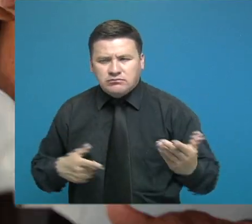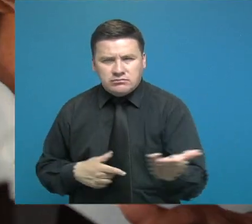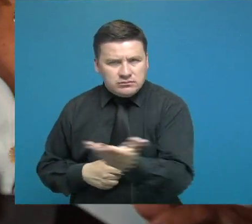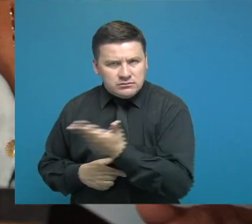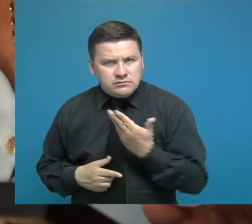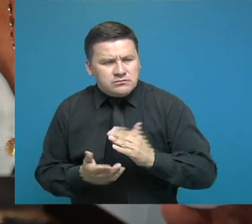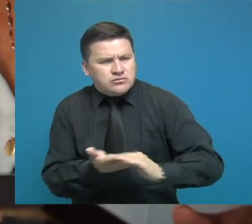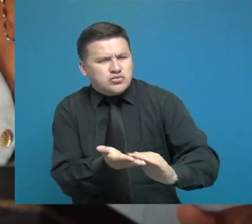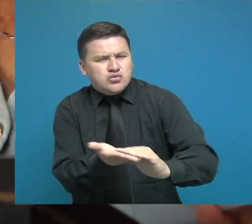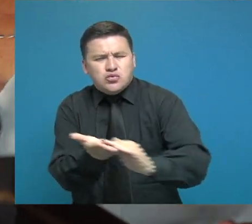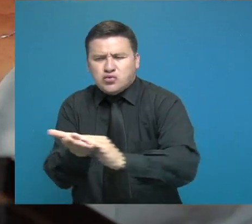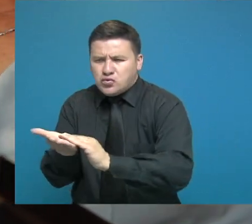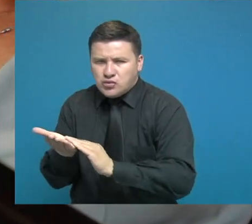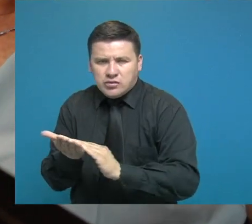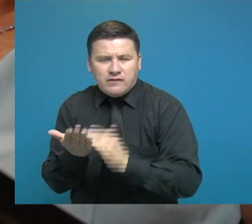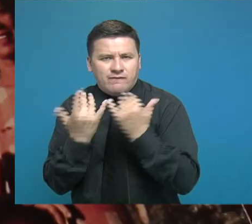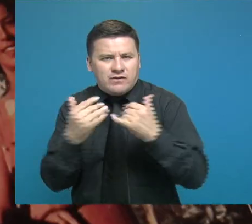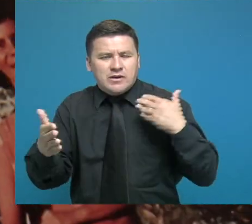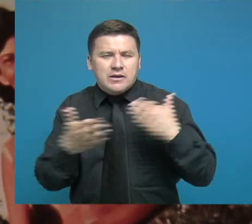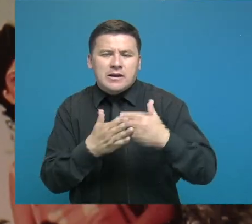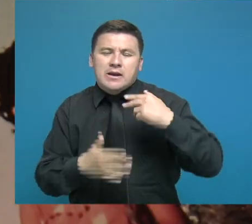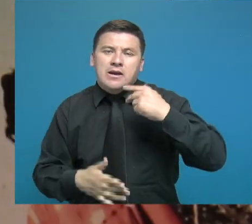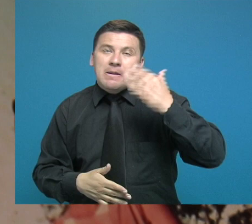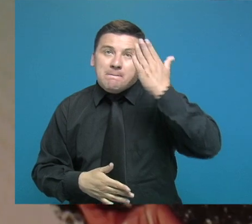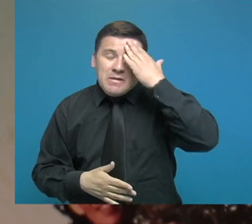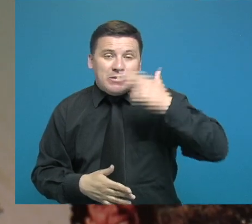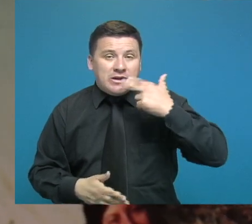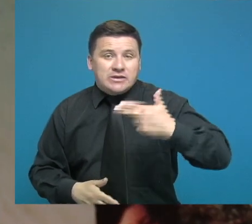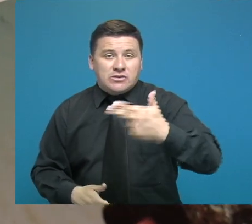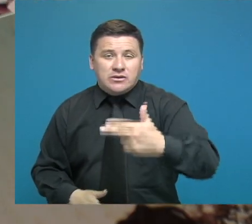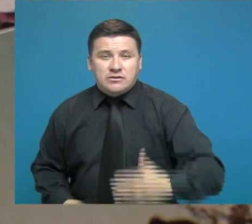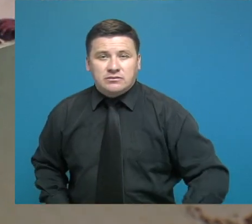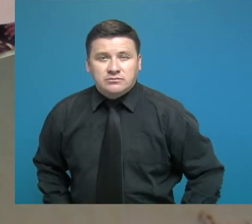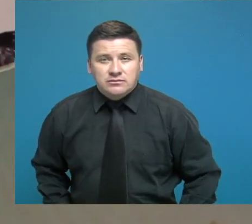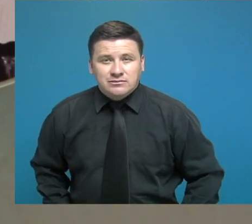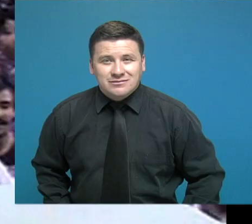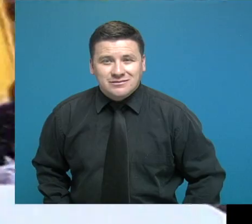Estado y para la redignificación en términos de memoria histórica.